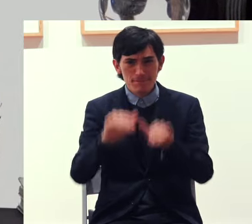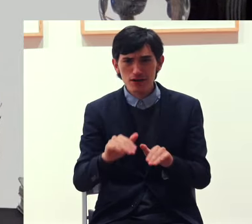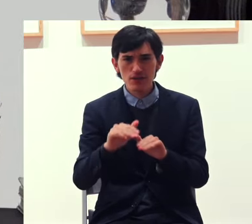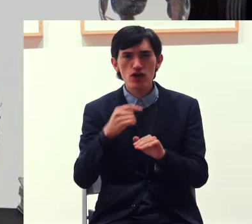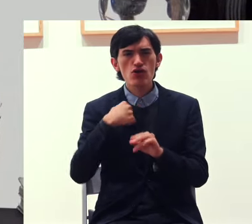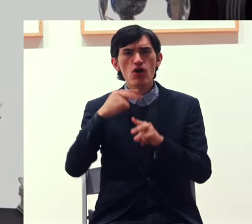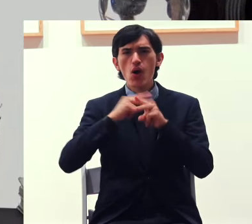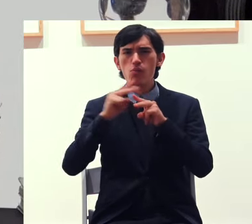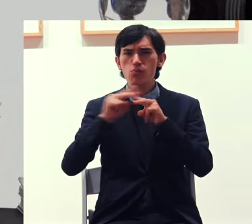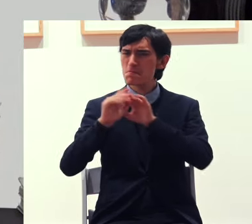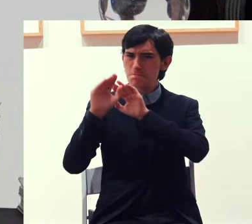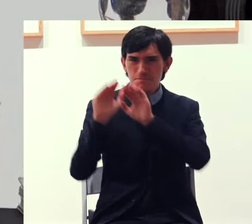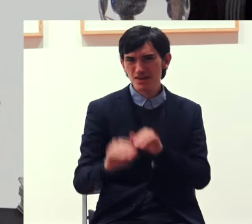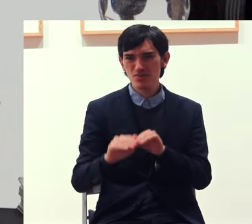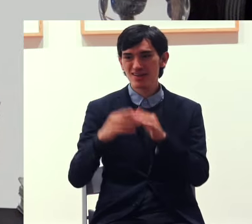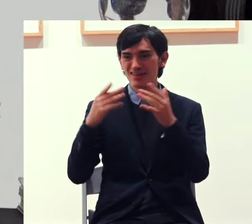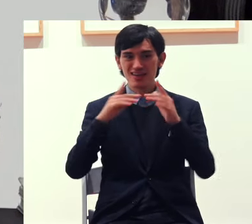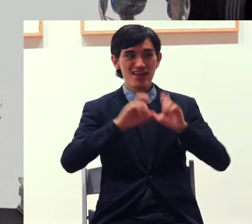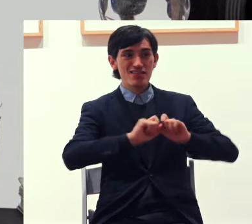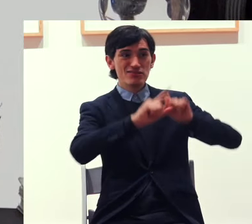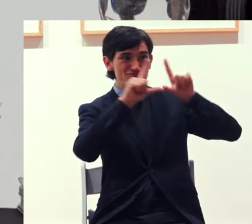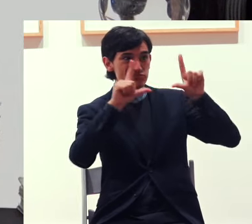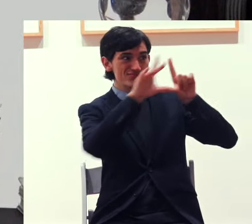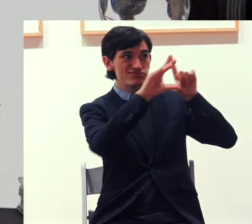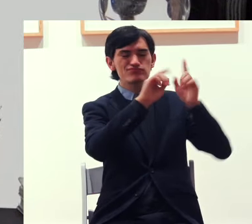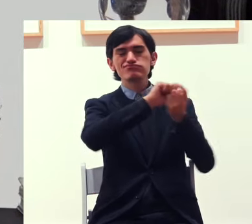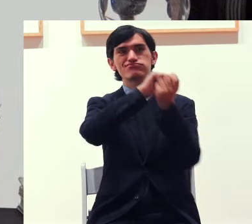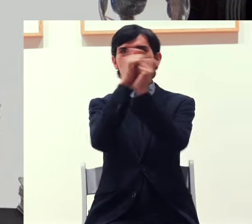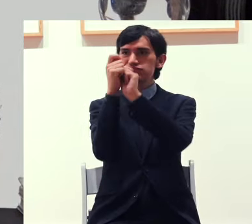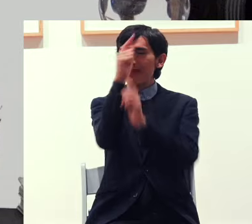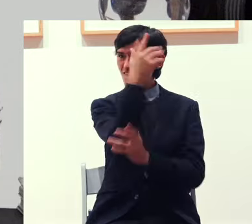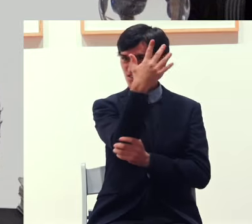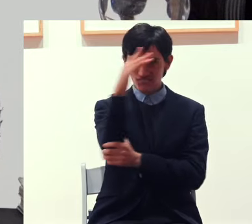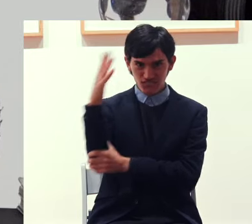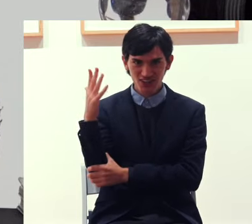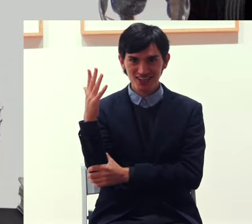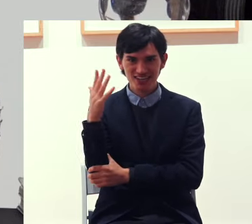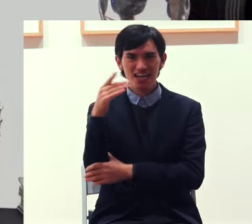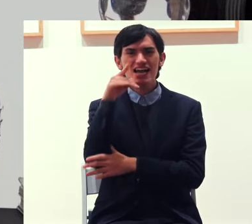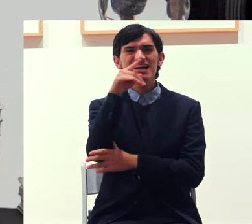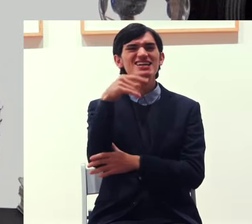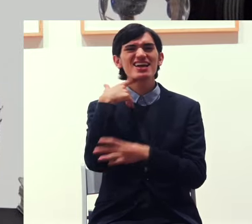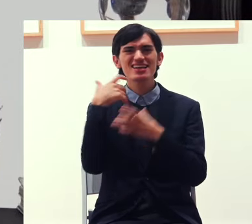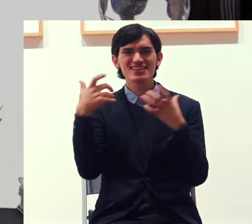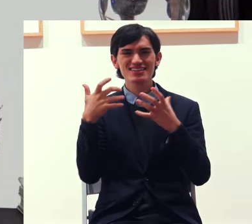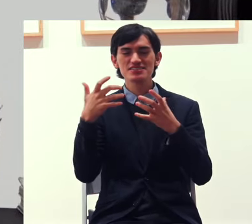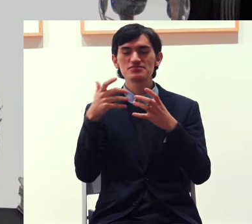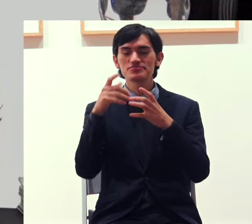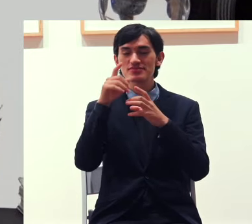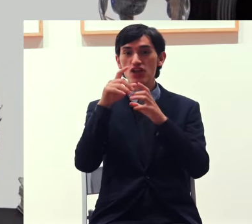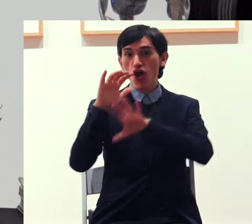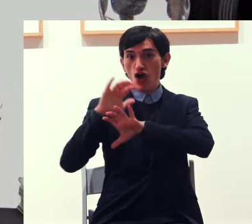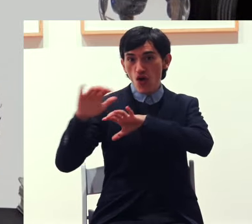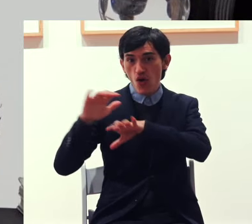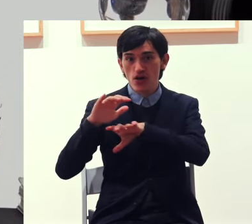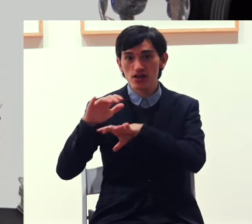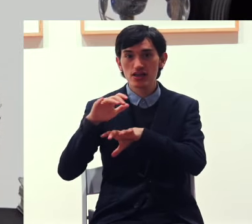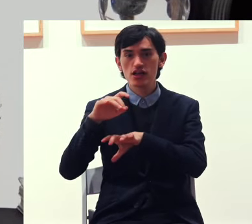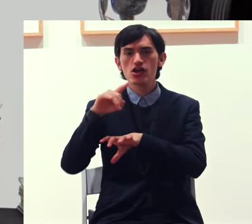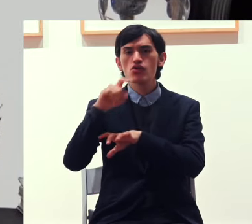acción es la misma, hago lo que siempre hago, del grabado al bosque. El formato restringido de